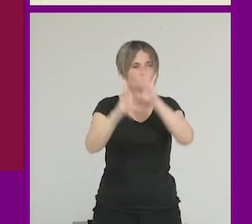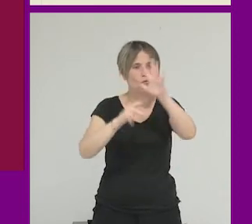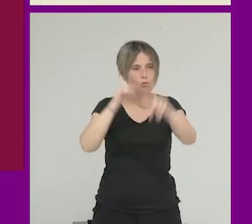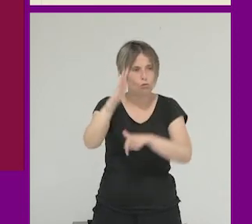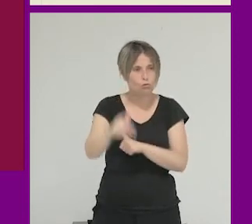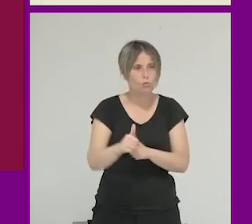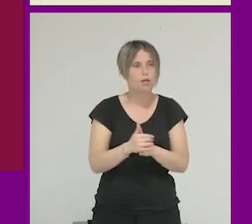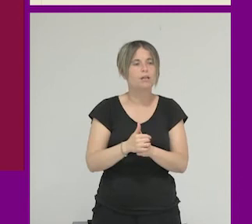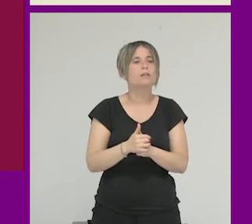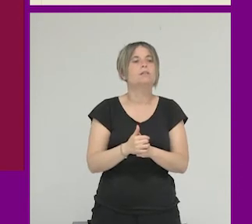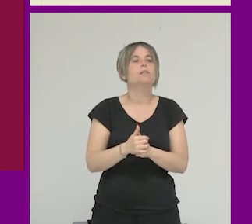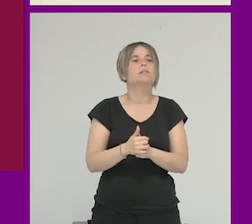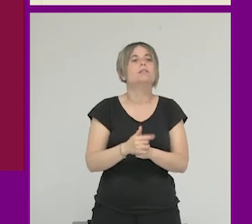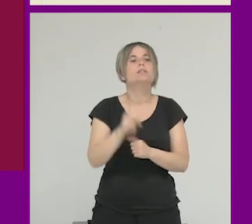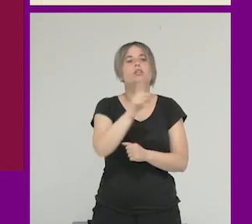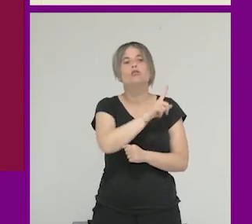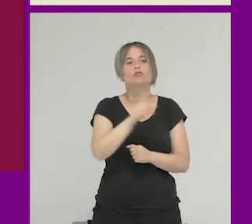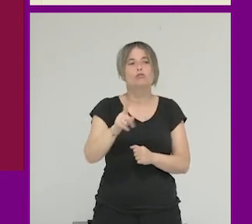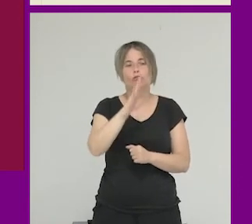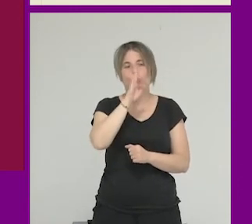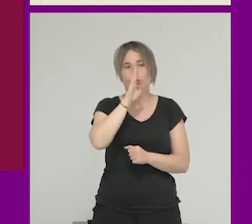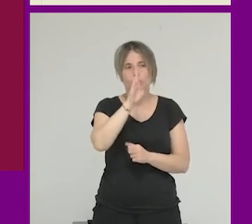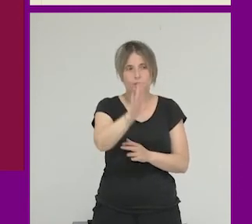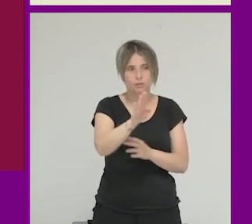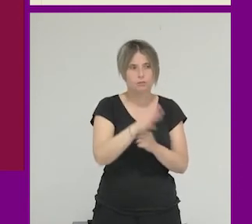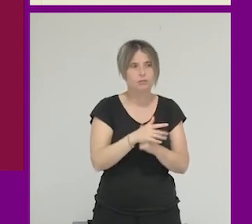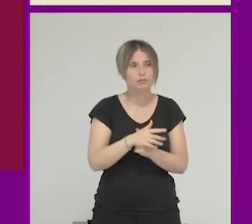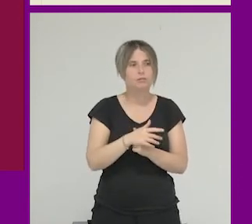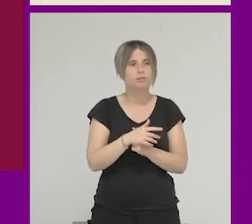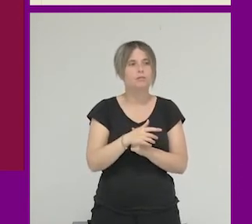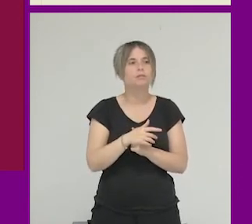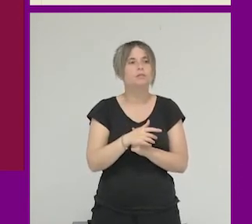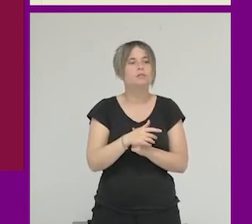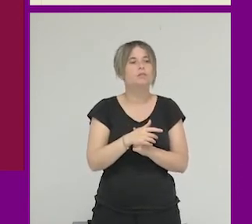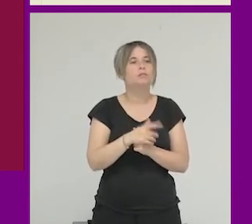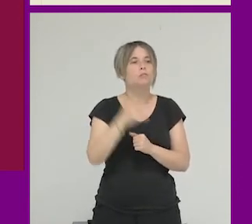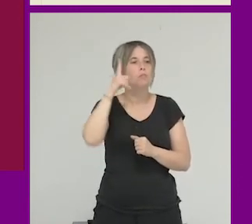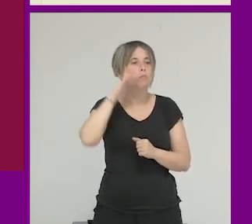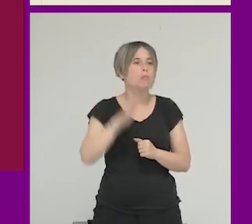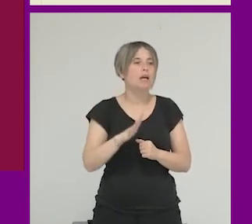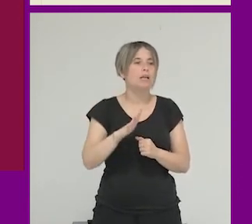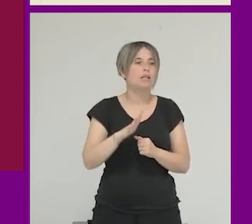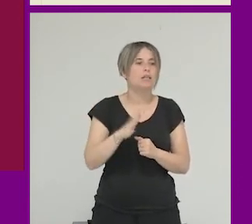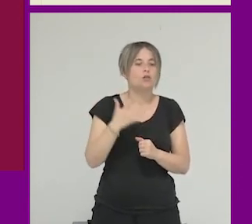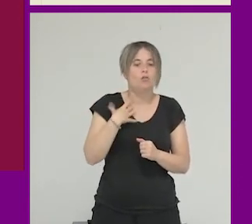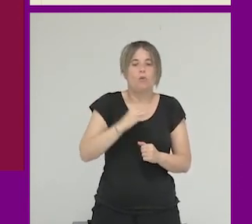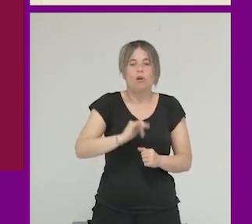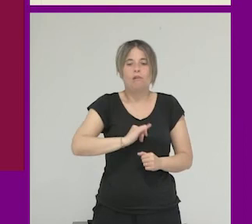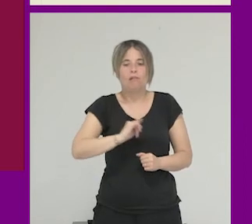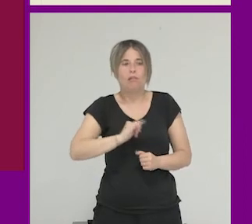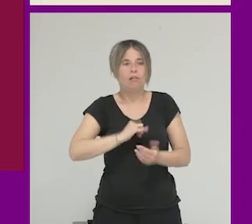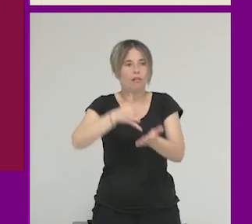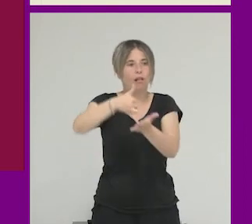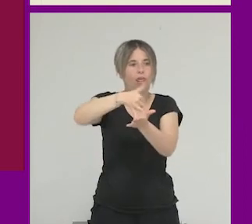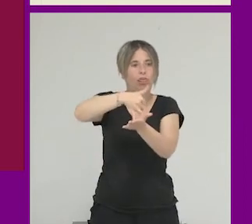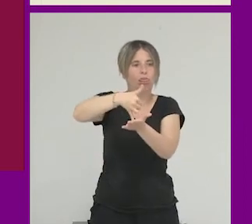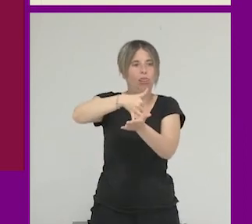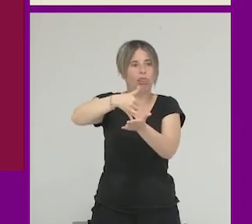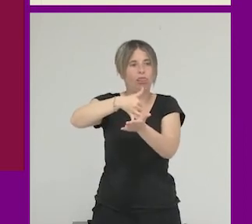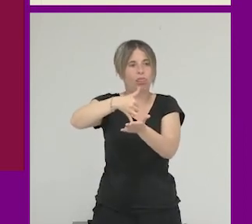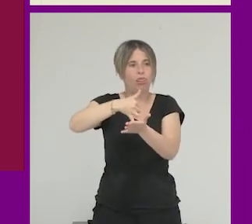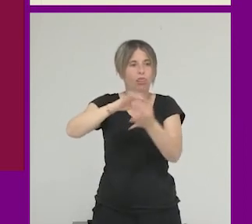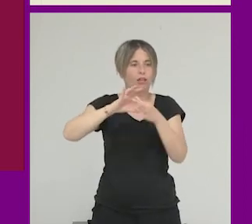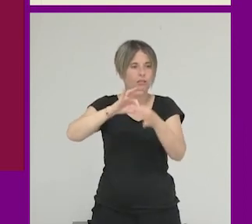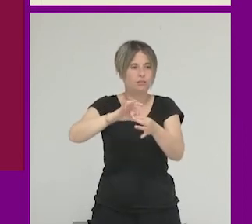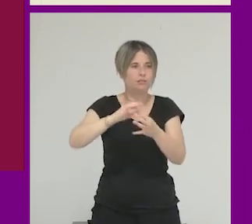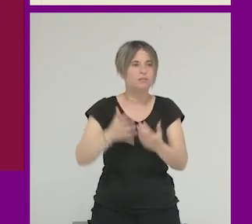eta horregatik ez heterosexuala nola baiteko orfanda identitario baten kohatuta